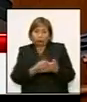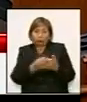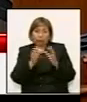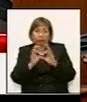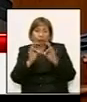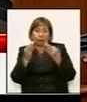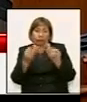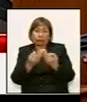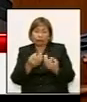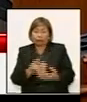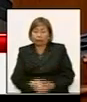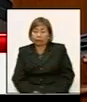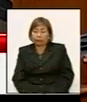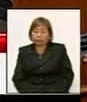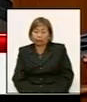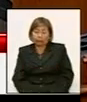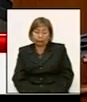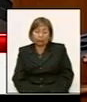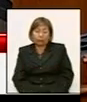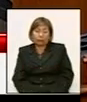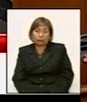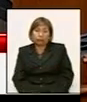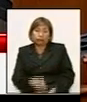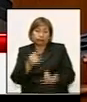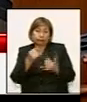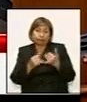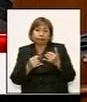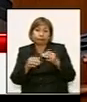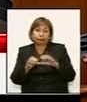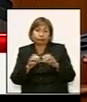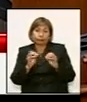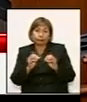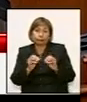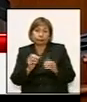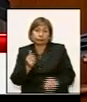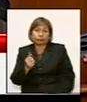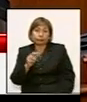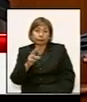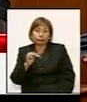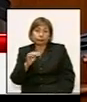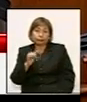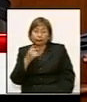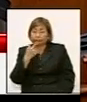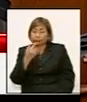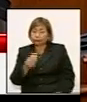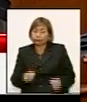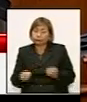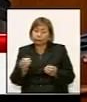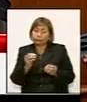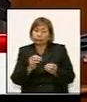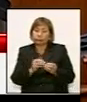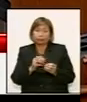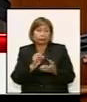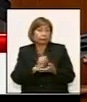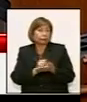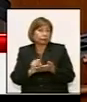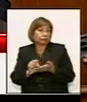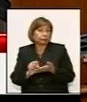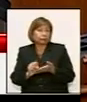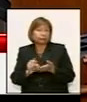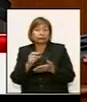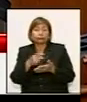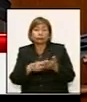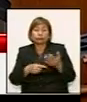familiar. Finalmente, el proyecto de ley de la congresista Lamayo incorpora la implementación de este sistema que